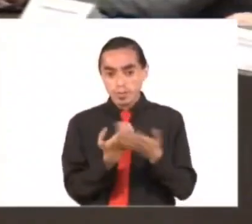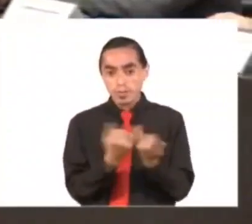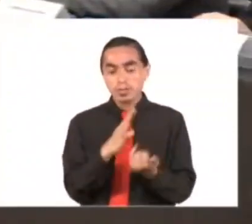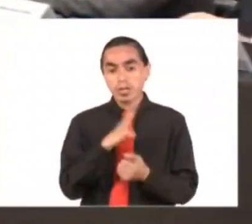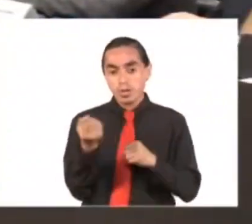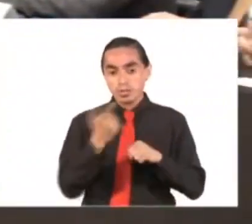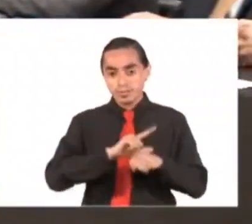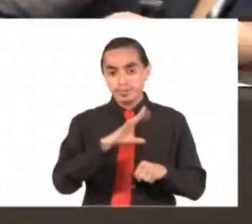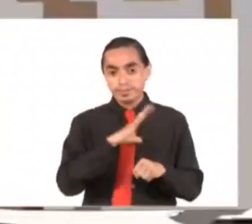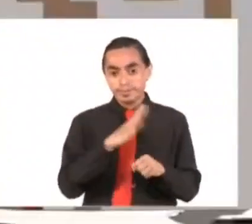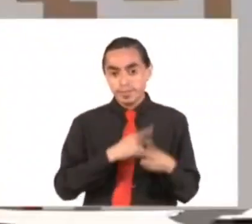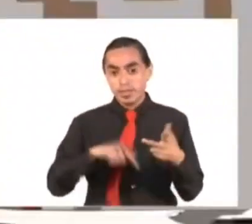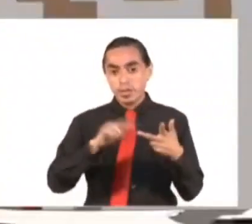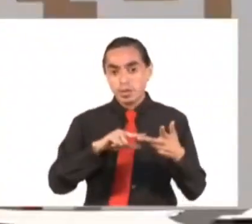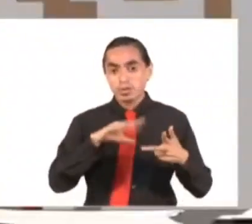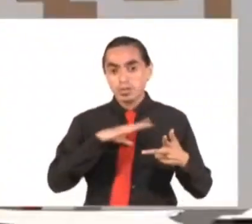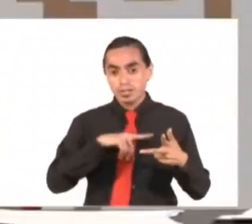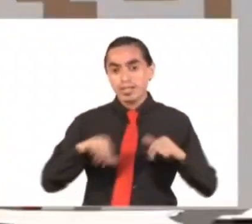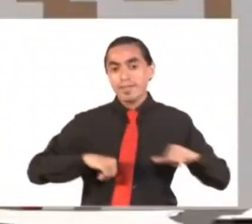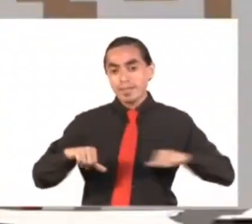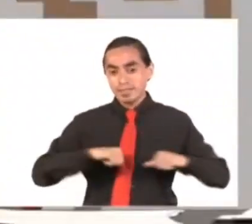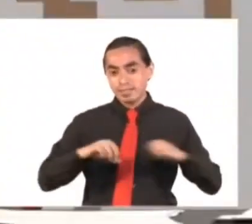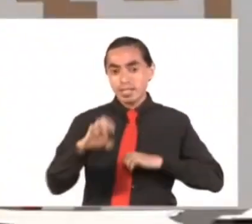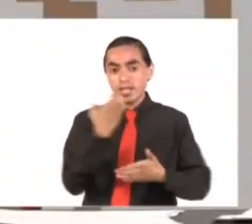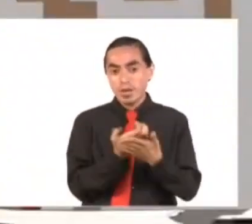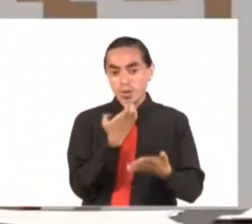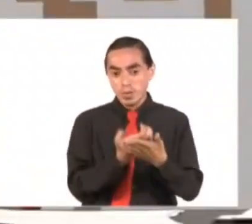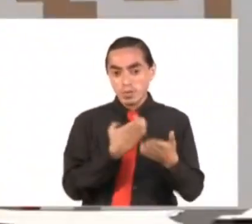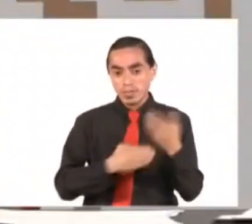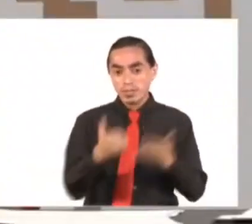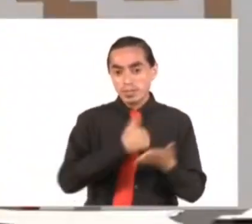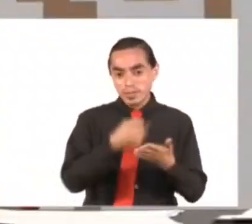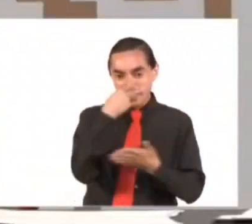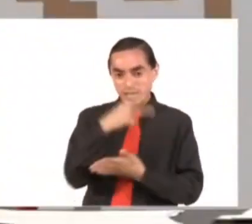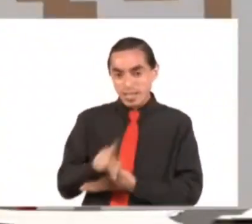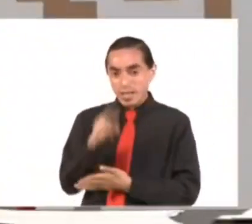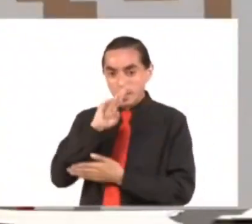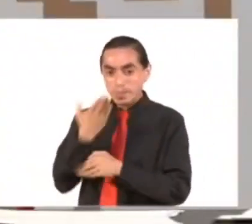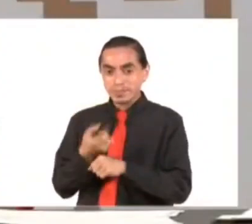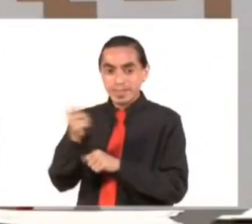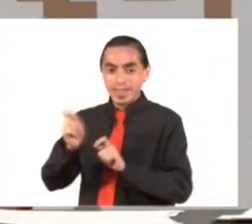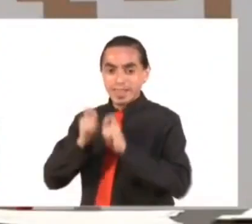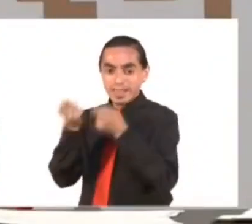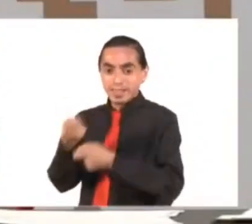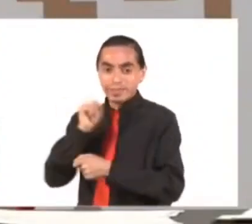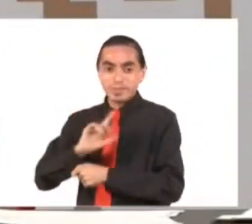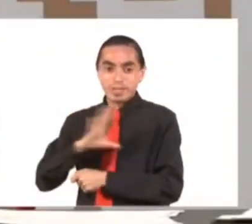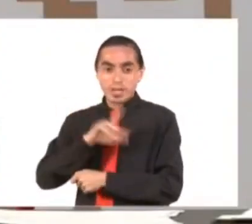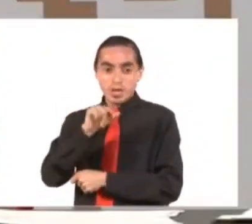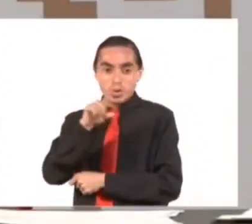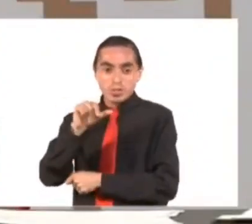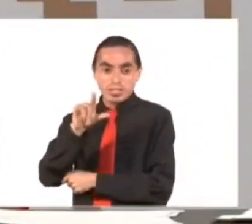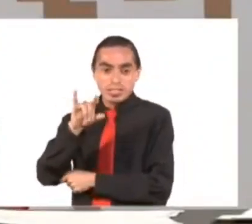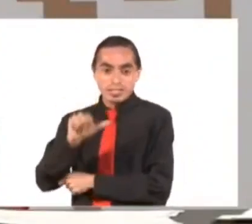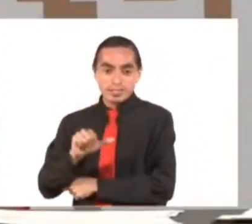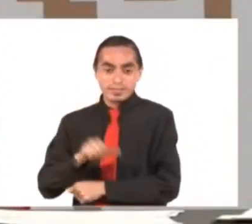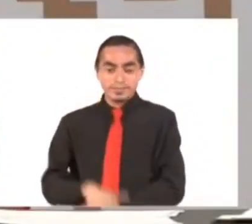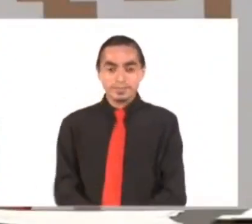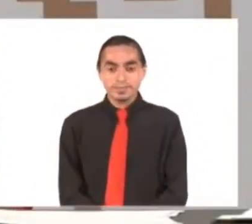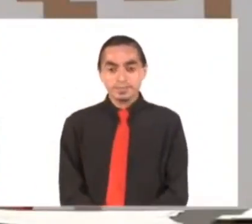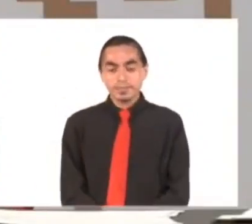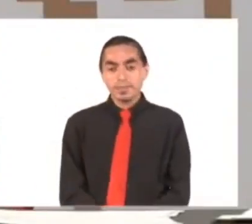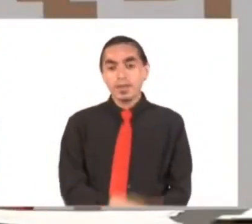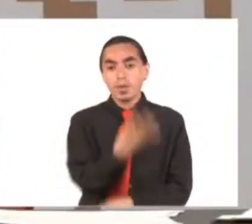actividades económicas de la Ciudad de México a cargo de la secretaria de Administración y Finanzas de la Ciudad de México, maestra Lucelena González.